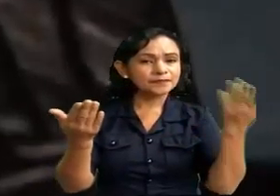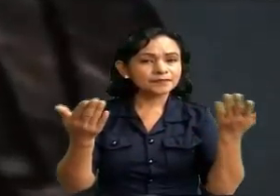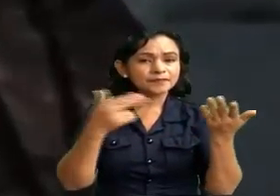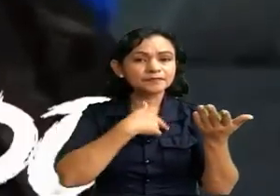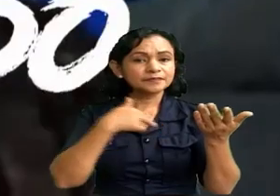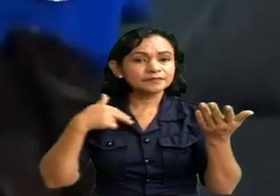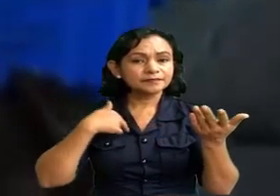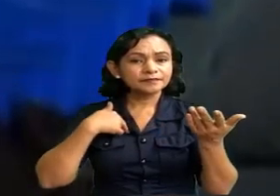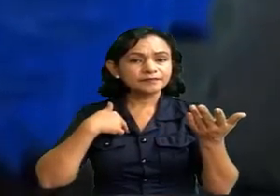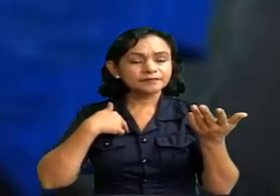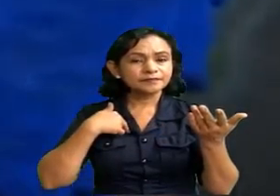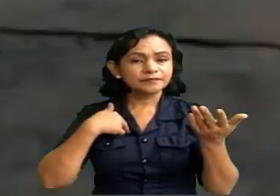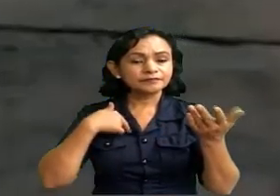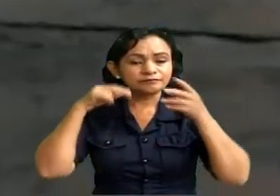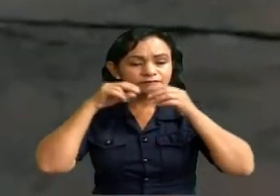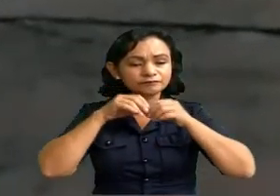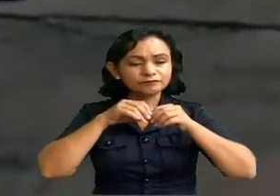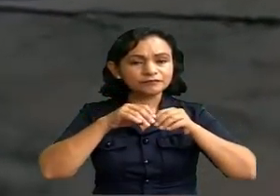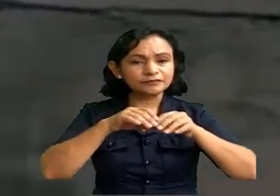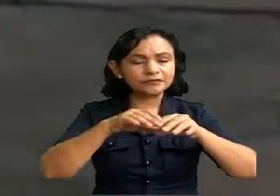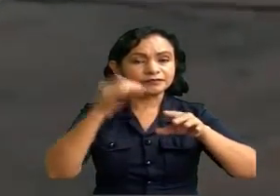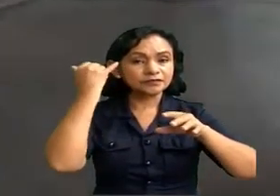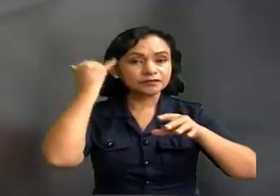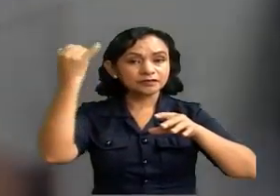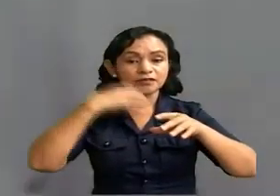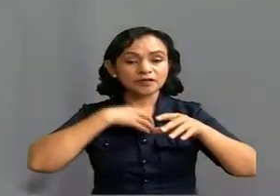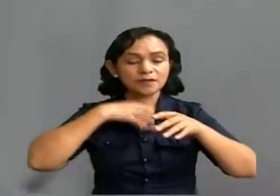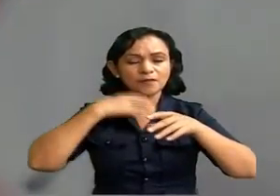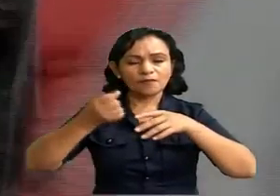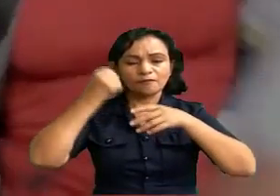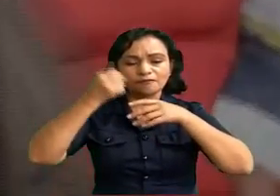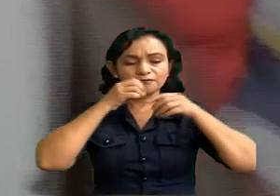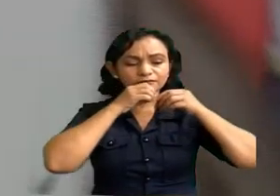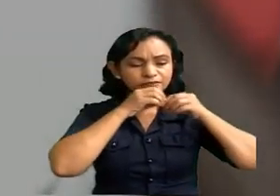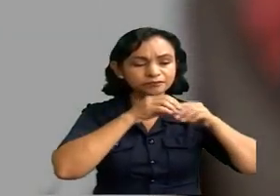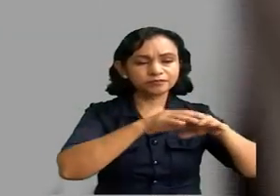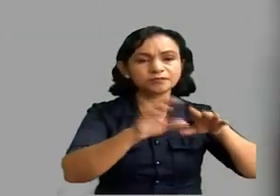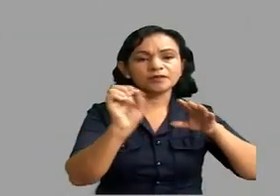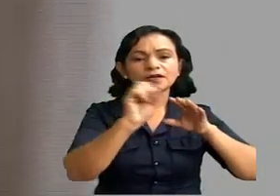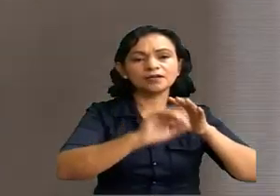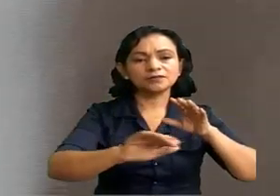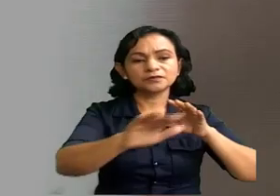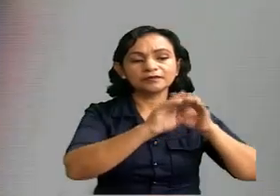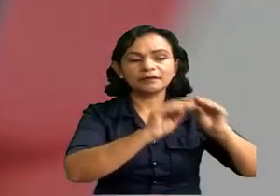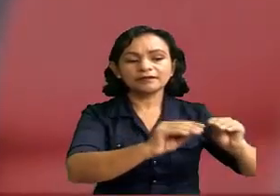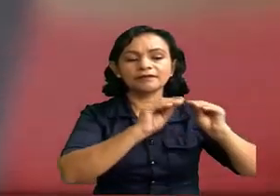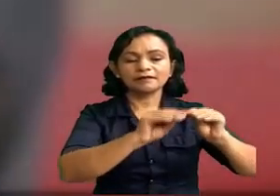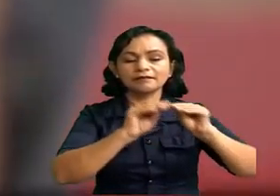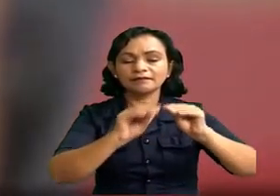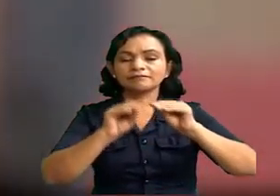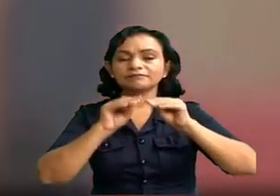van bañando de la ideología dominante a la sociedad.